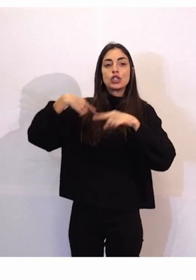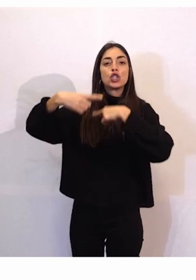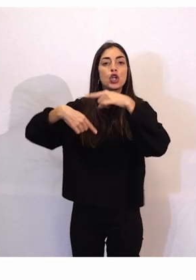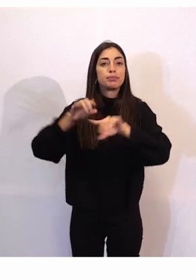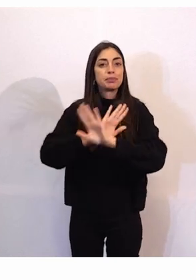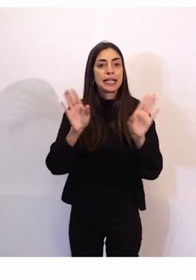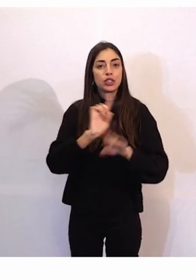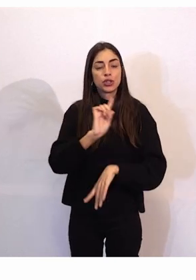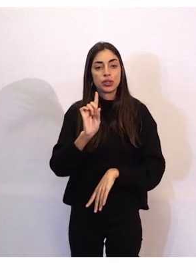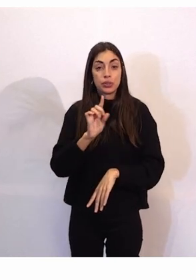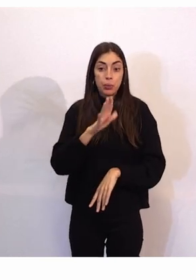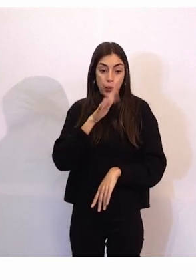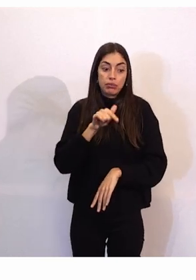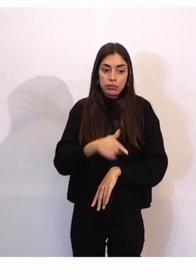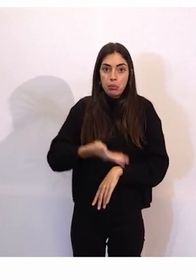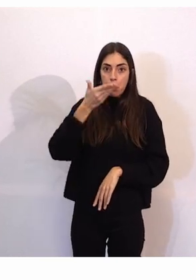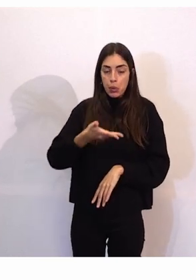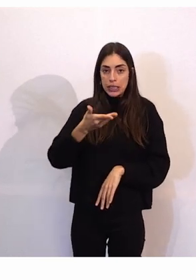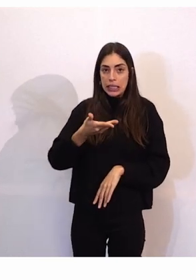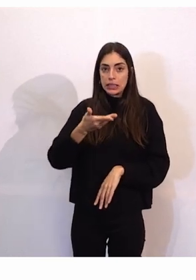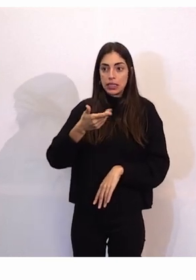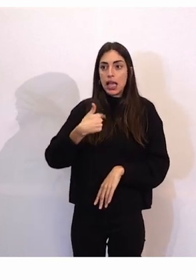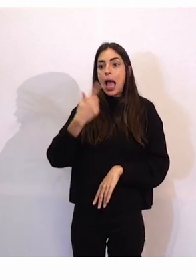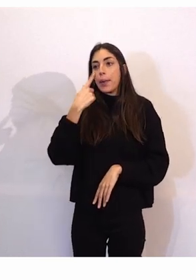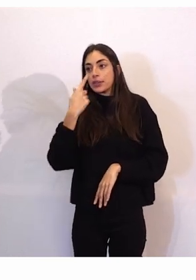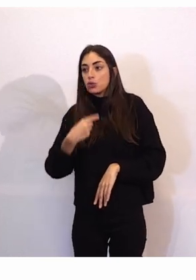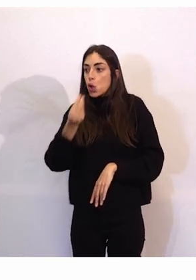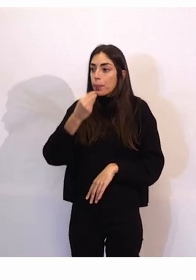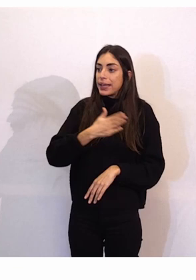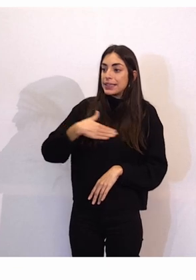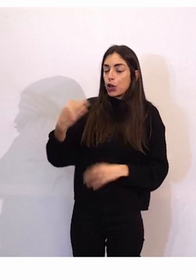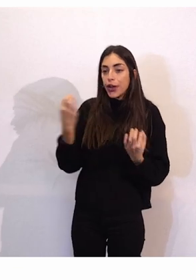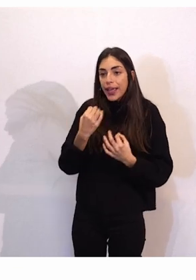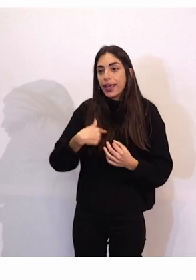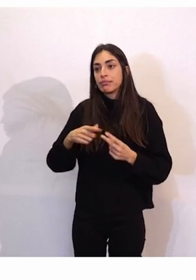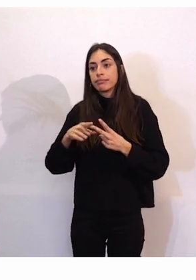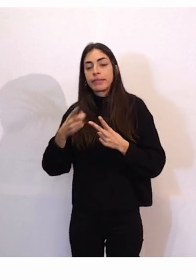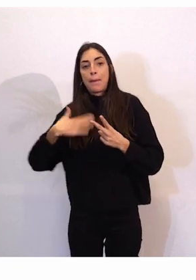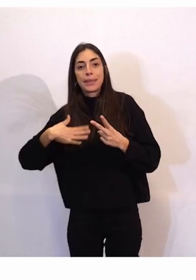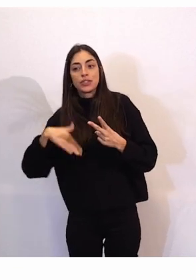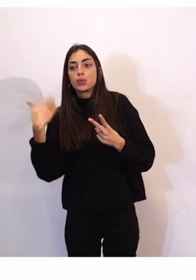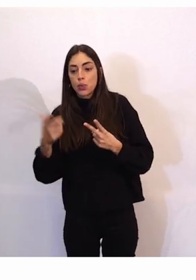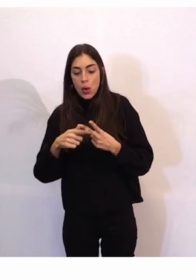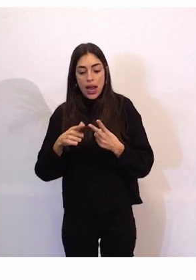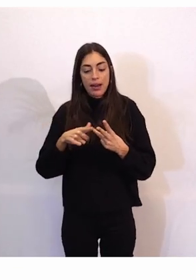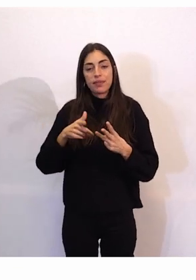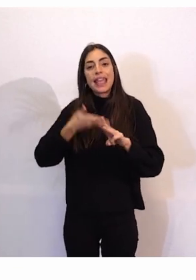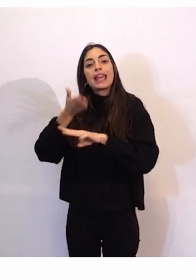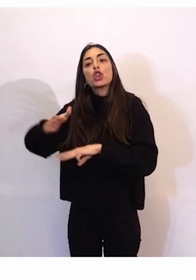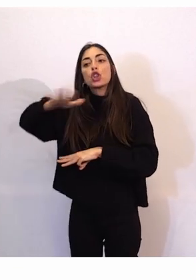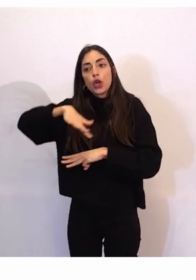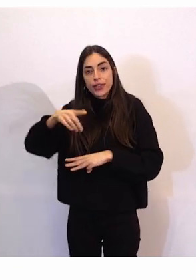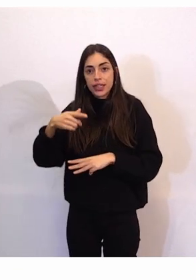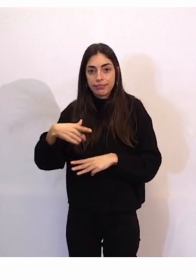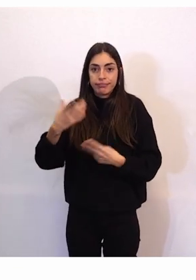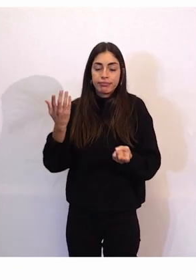es muy importante, poder elegir lo que quieres comer, lo que te quieres vestir, a dónde quieres ir. Y todas esas decisiones